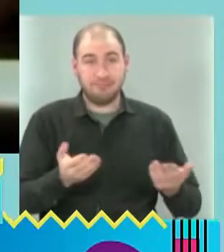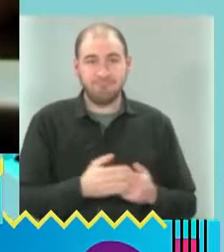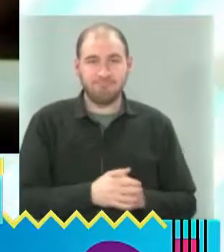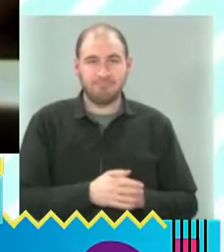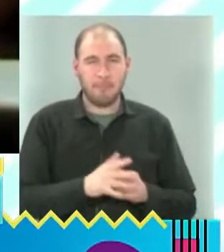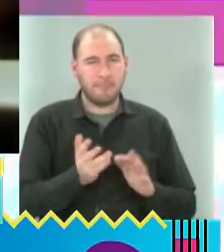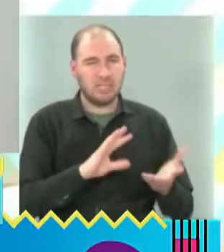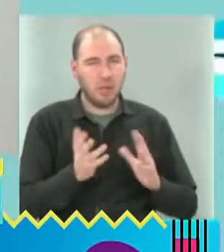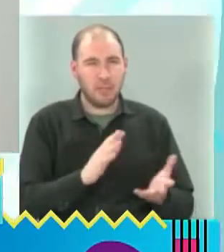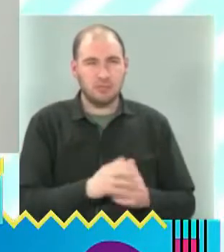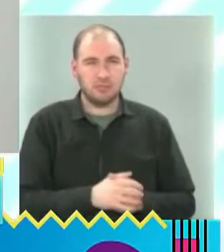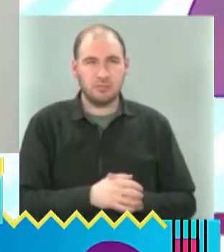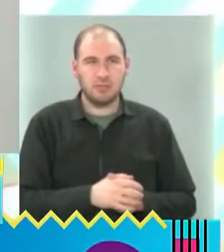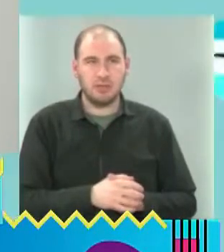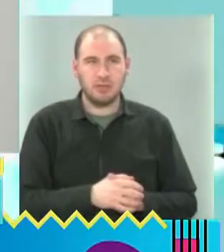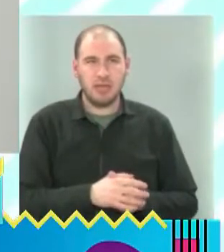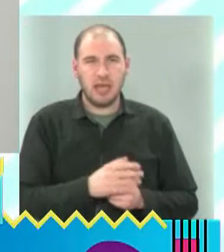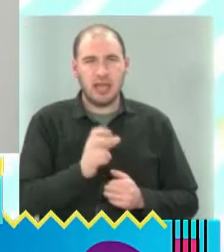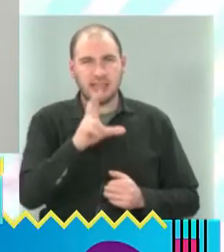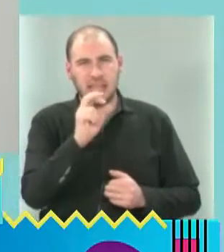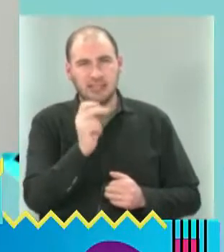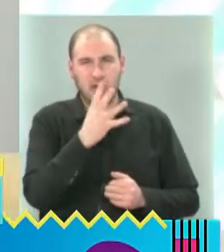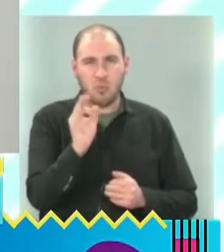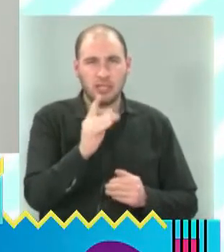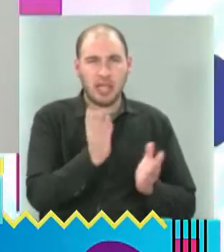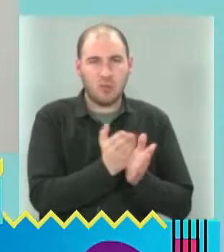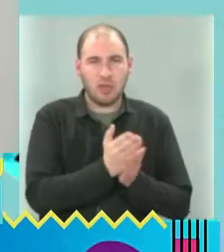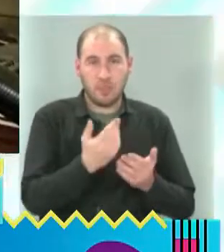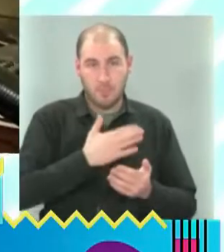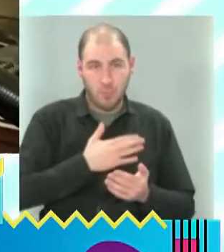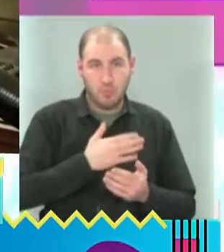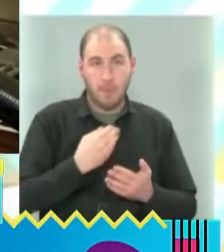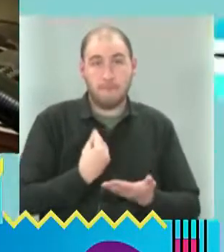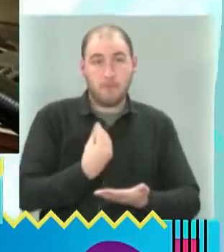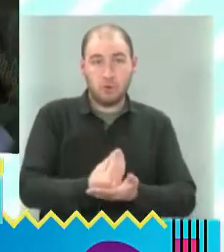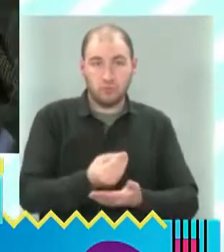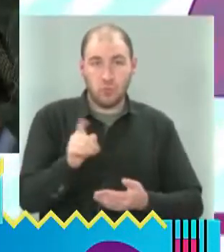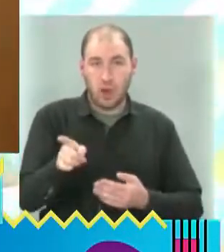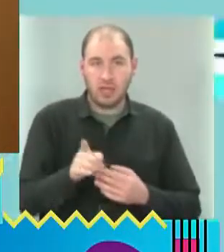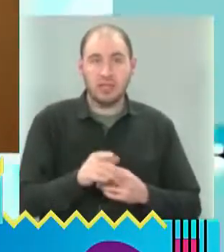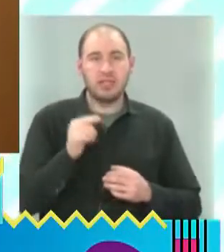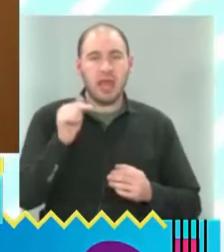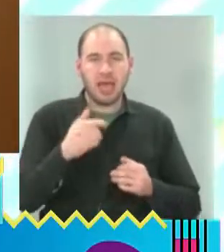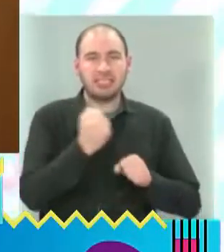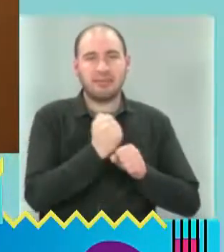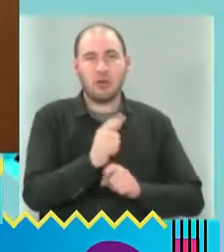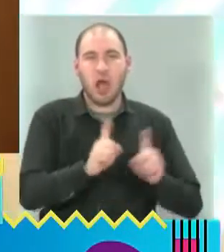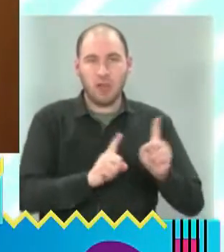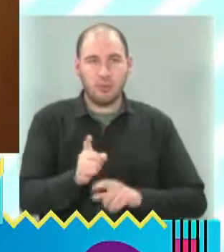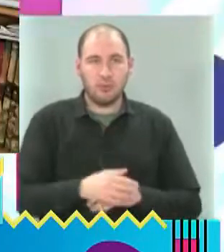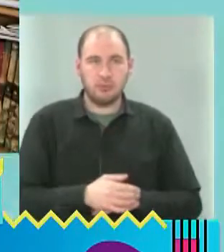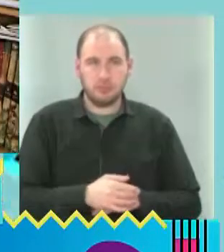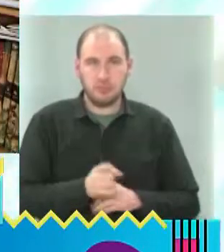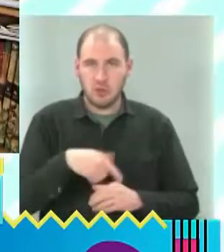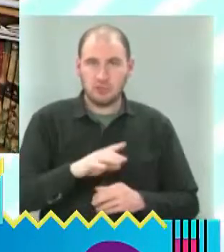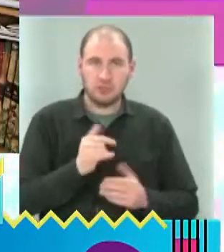hay alrededor de 30 o 40 estudiantes nuestros que han postulado a algunos de esos trabajos, así que